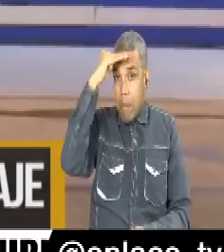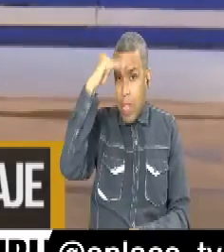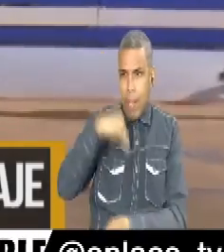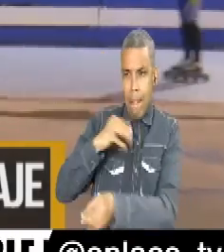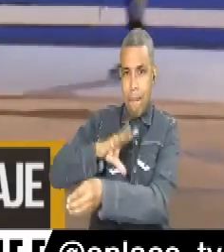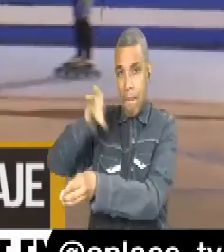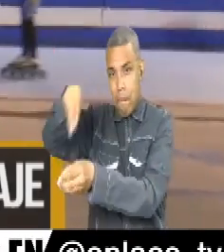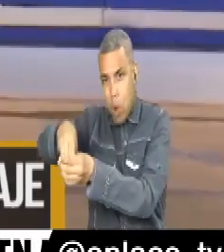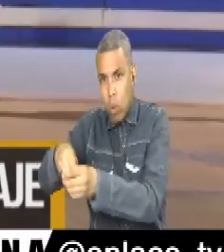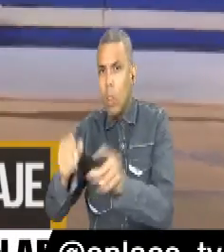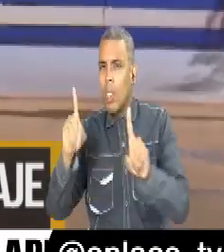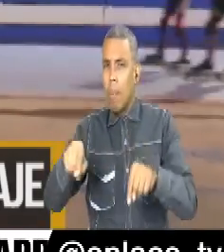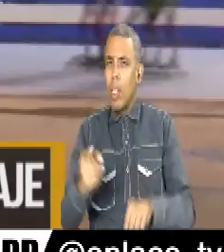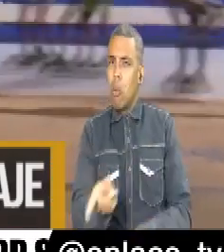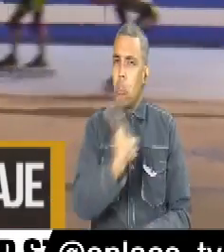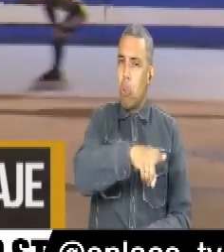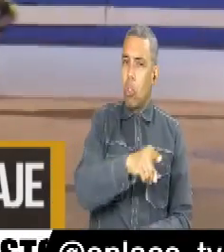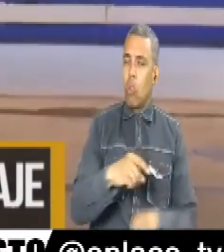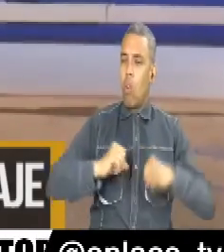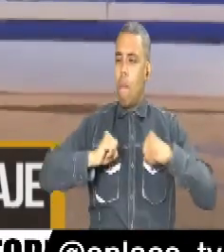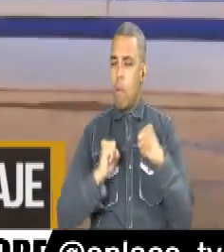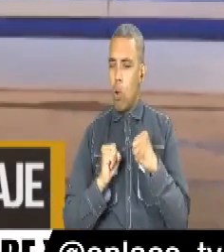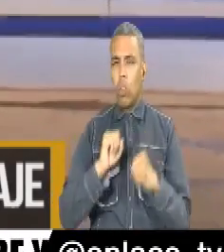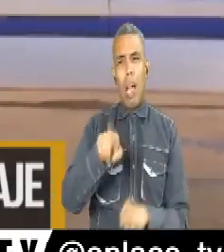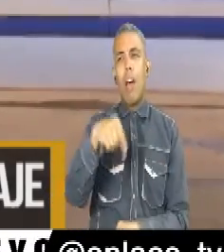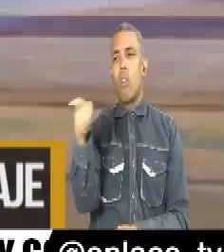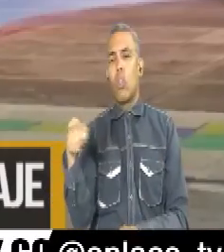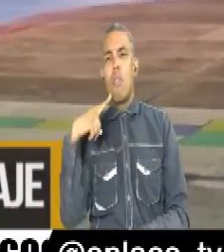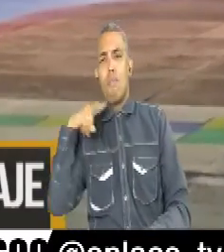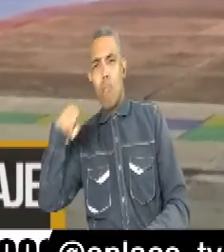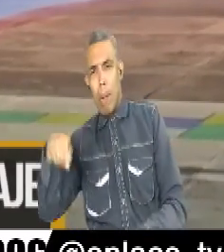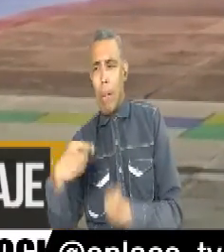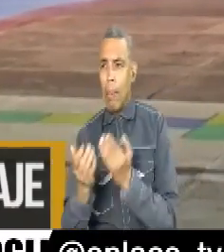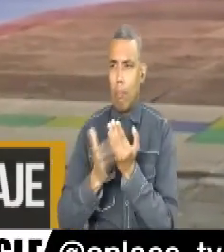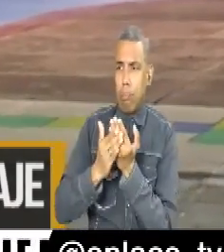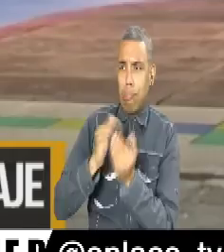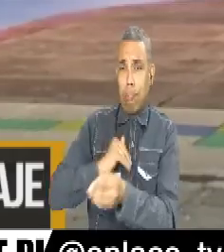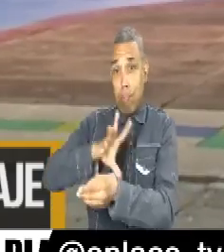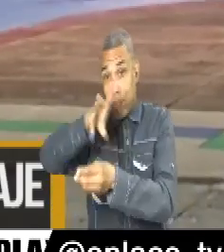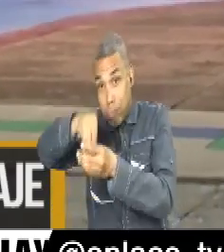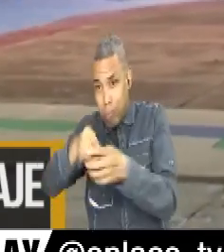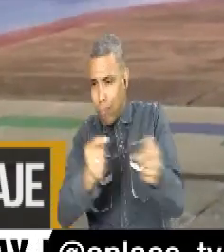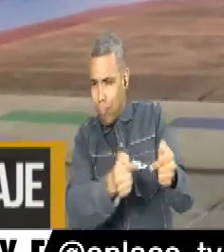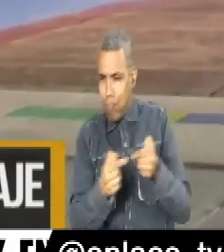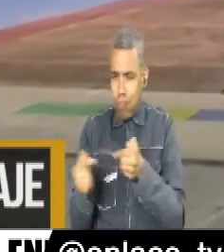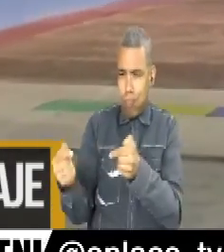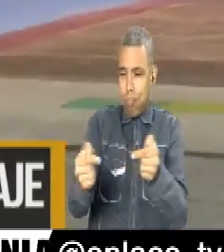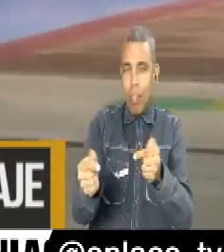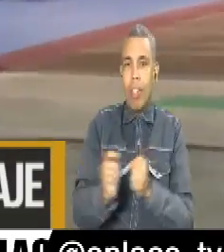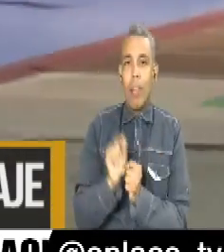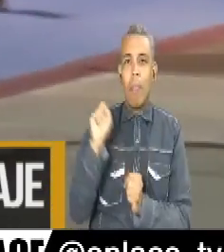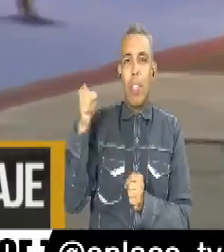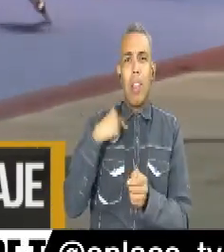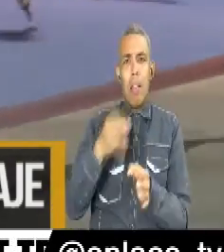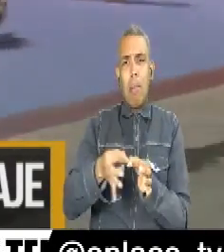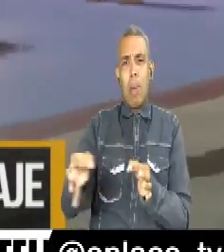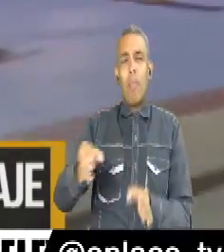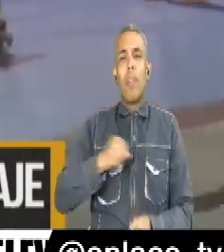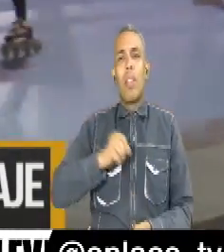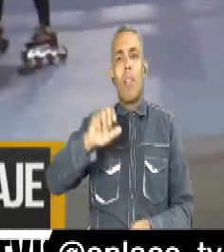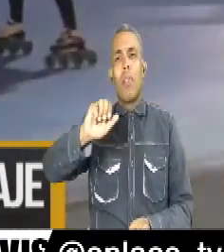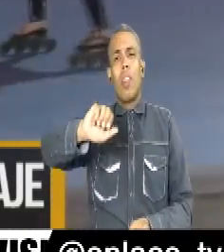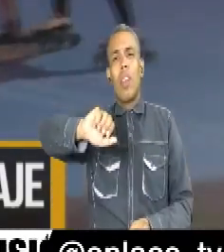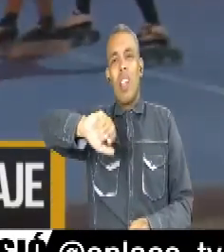la ciudad de Bogotá, pero entonces en Bucaramanga también nos tienen. Allá en las aguas de Ibirico todo el mundo nos quería invitar, quería que fuéramos a todos los eventos, pero